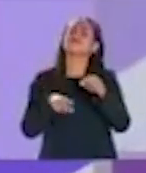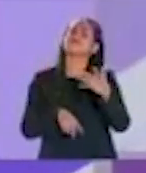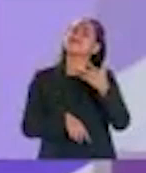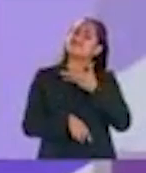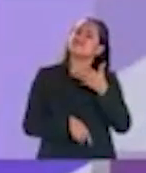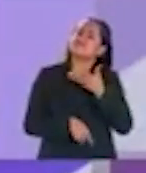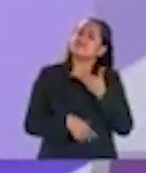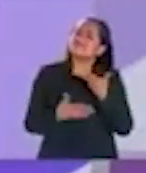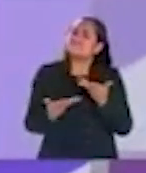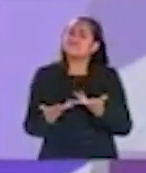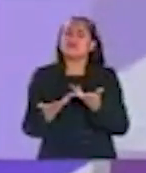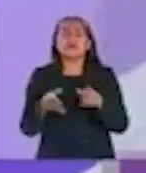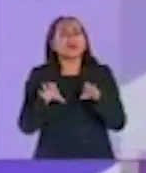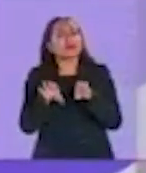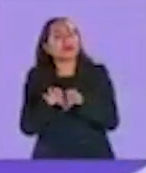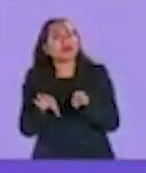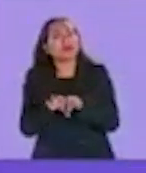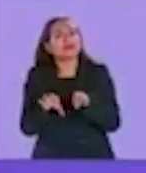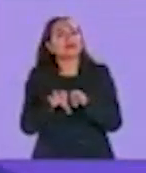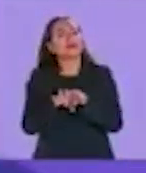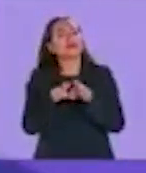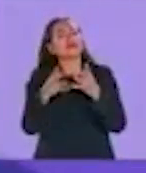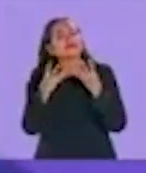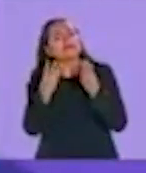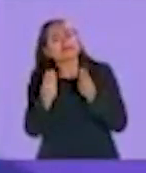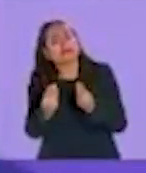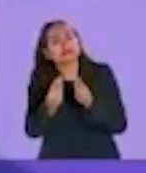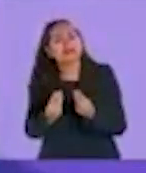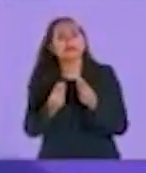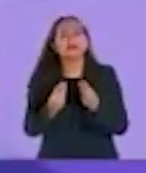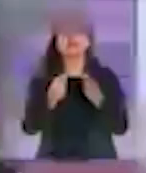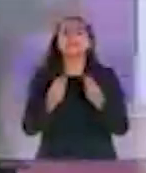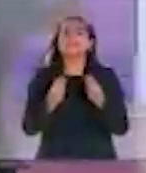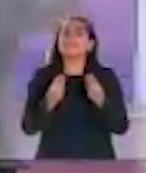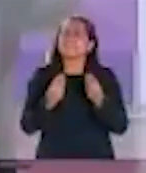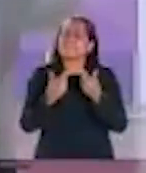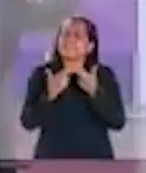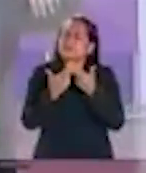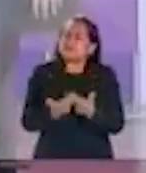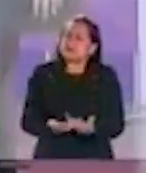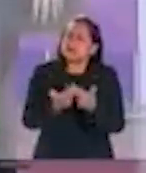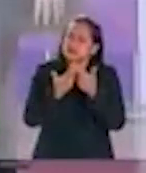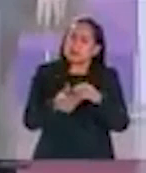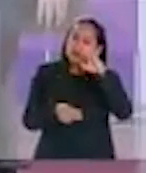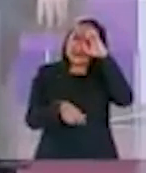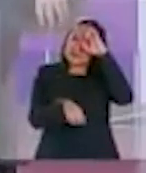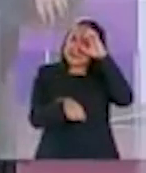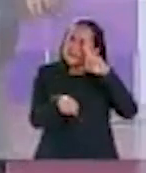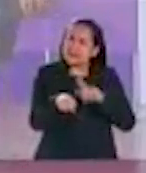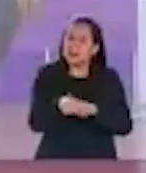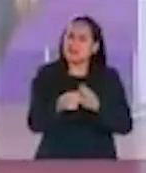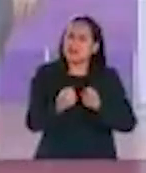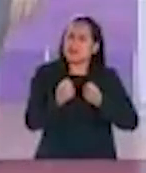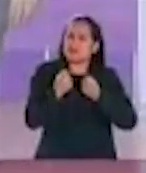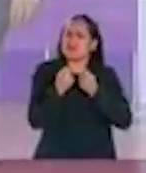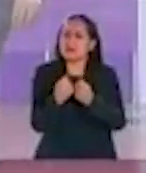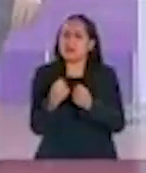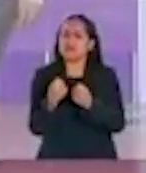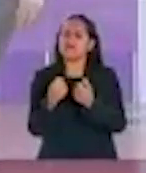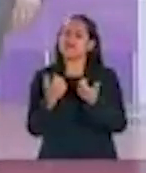una gran fortaleza por su civilización